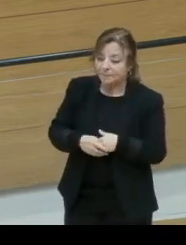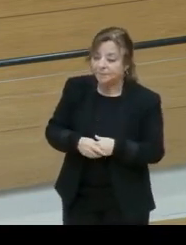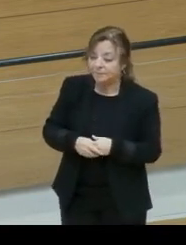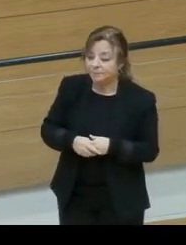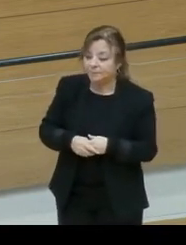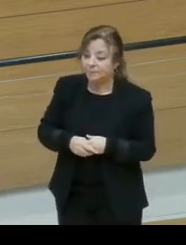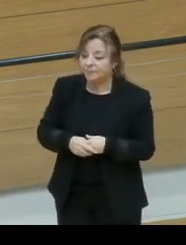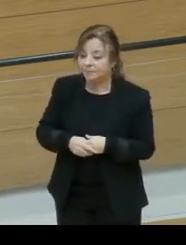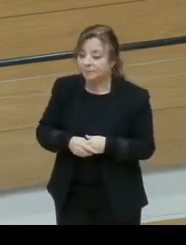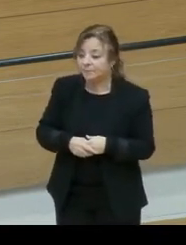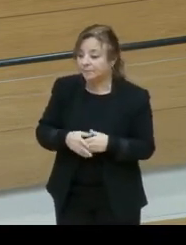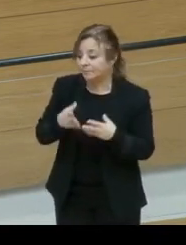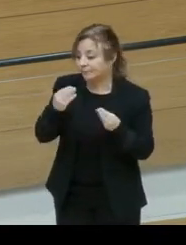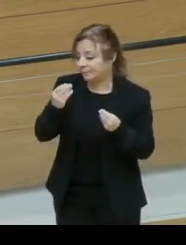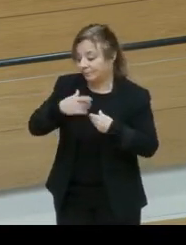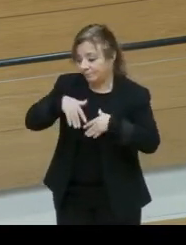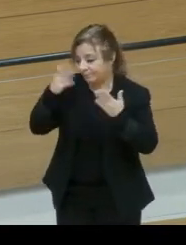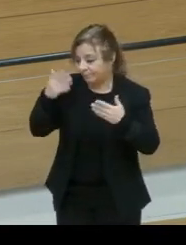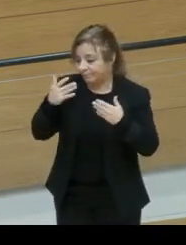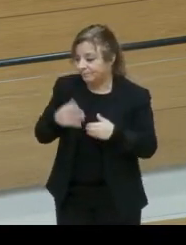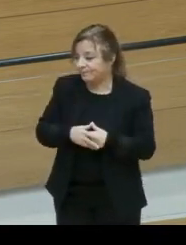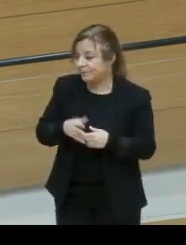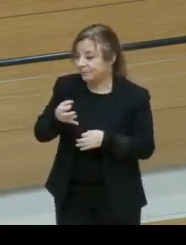Pero hay muchas células.